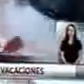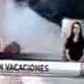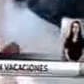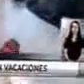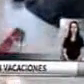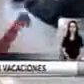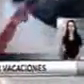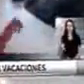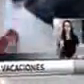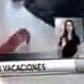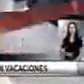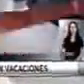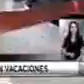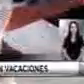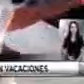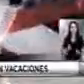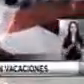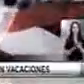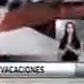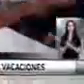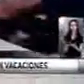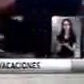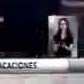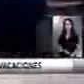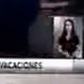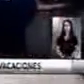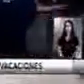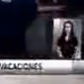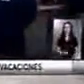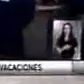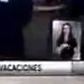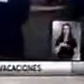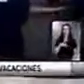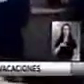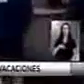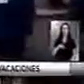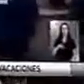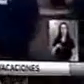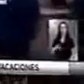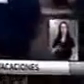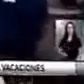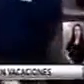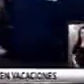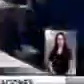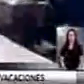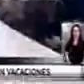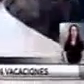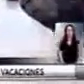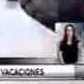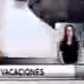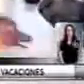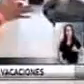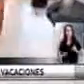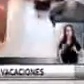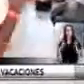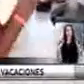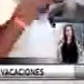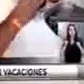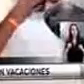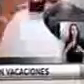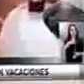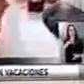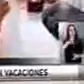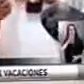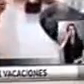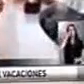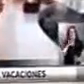Hola. Saludos, muy buenos días. ¿Cómo estás? Bienvenido. Manuel Mora. Manuel, vinimos a disfrutar de el trago típico